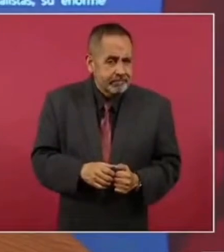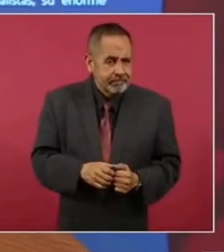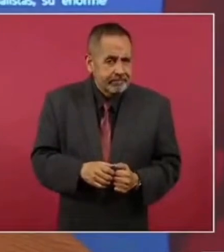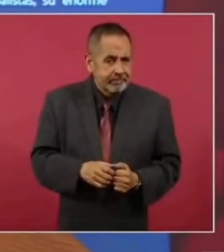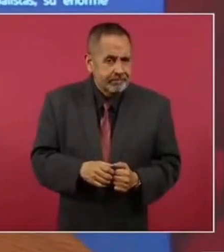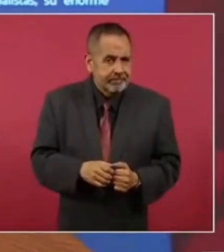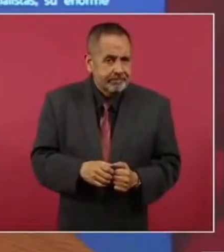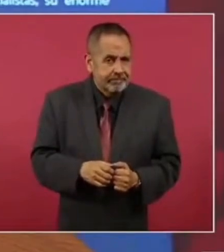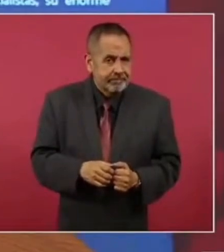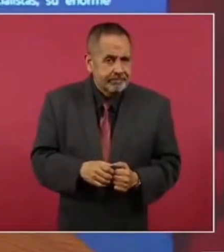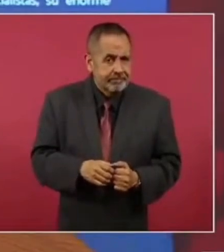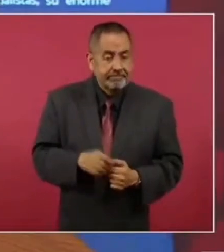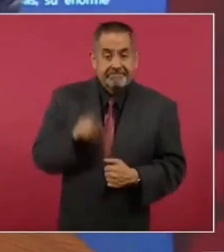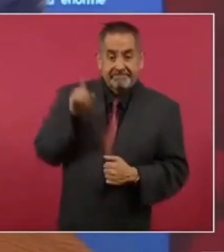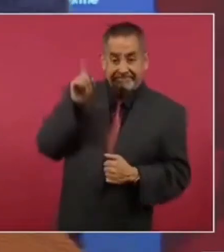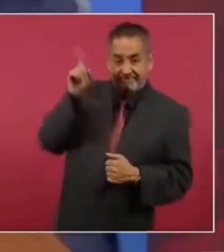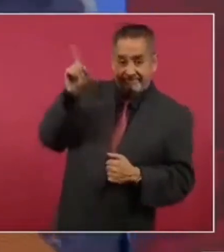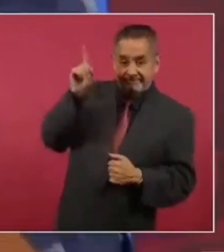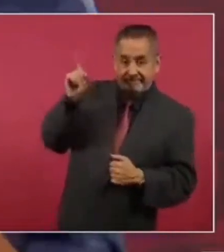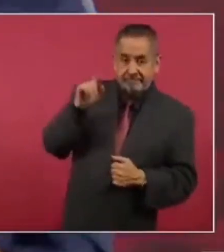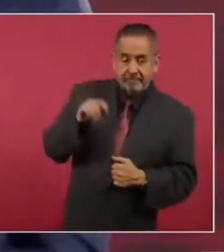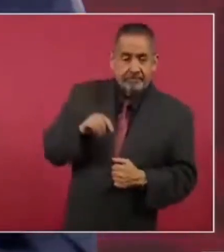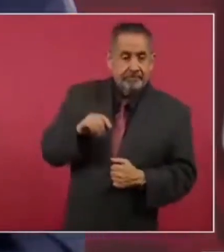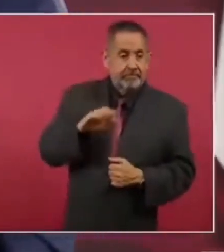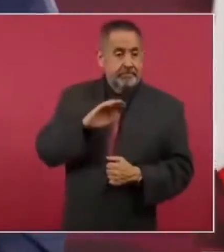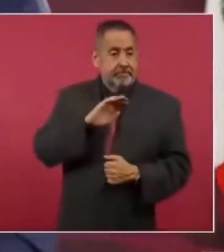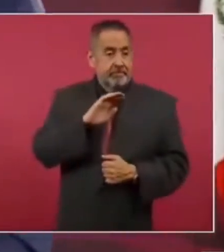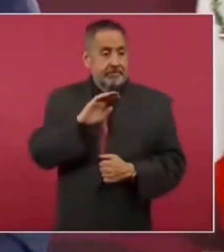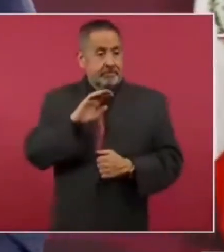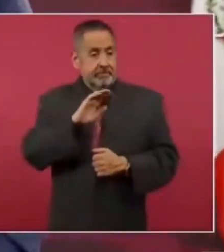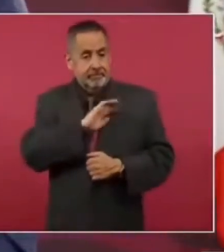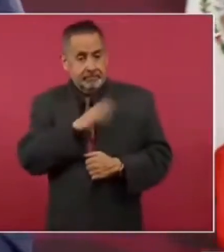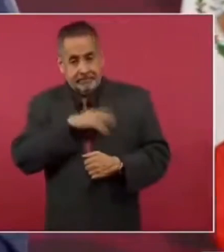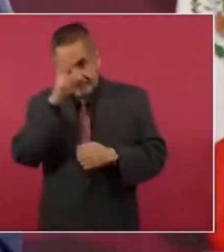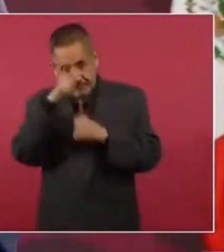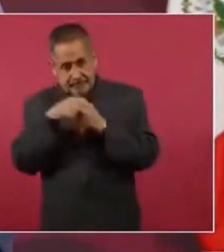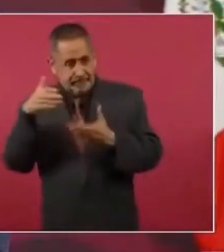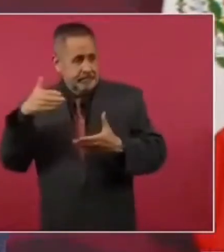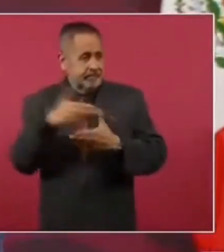porque trajeron la viruela